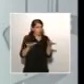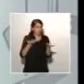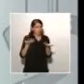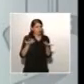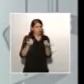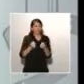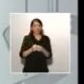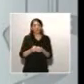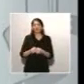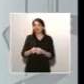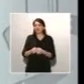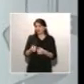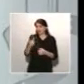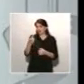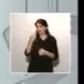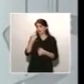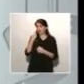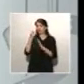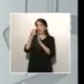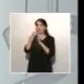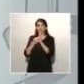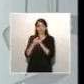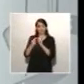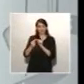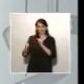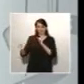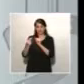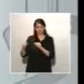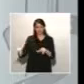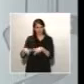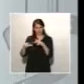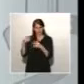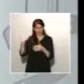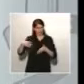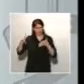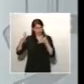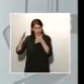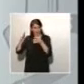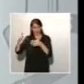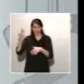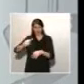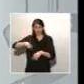medidas de distanciamiento social que se han recomendado y que se están aplicando en España